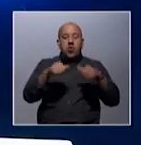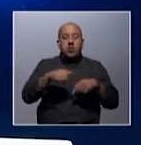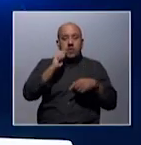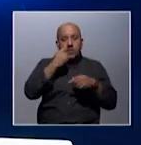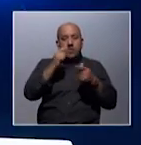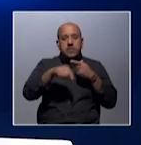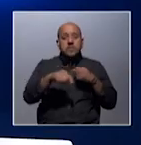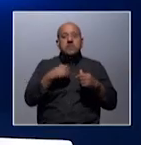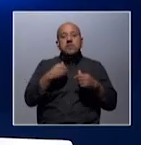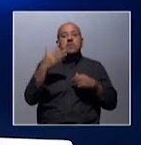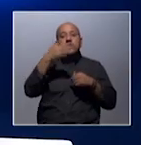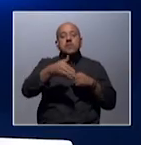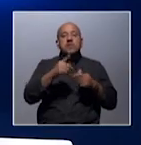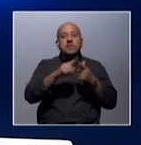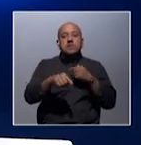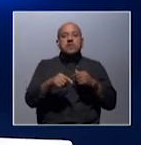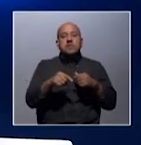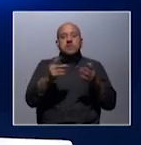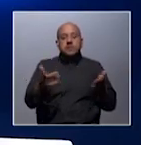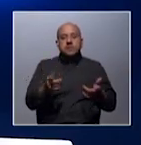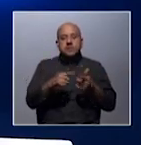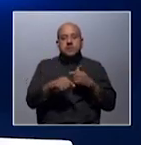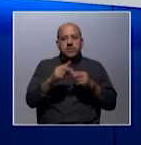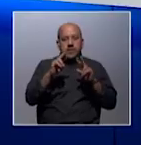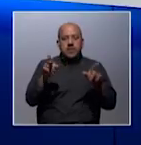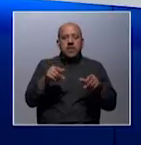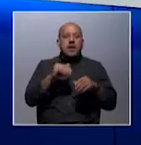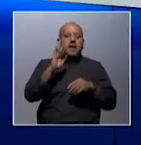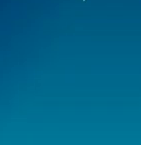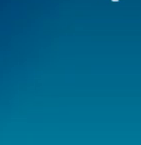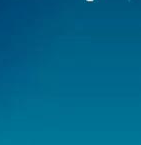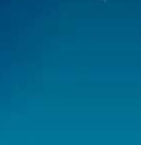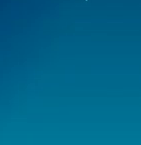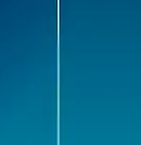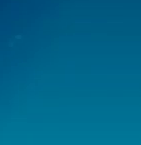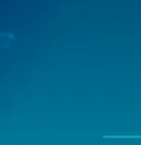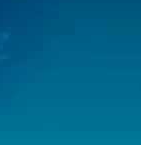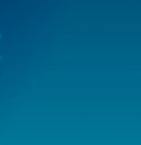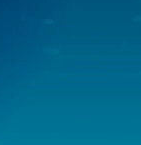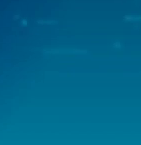los invitamos a concurrir, a ir al tablado, a disfrutar el carnaval desde todos los lugares. Hasta mañana, Tania. Nos vemos mañana.